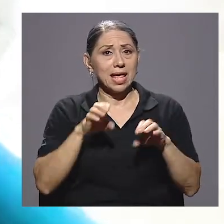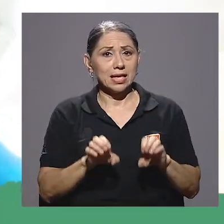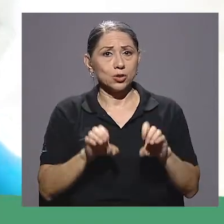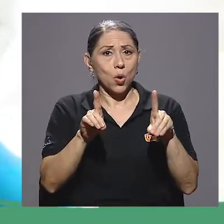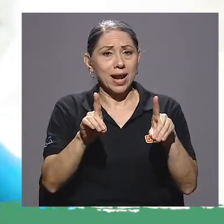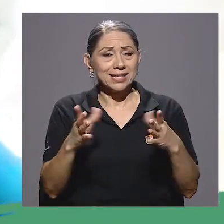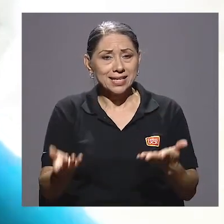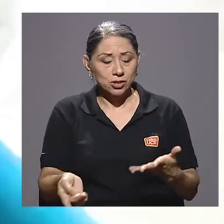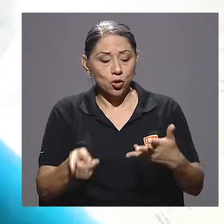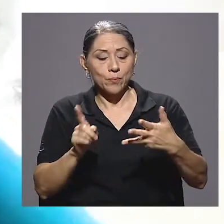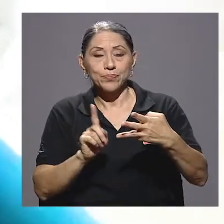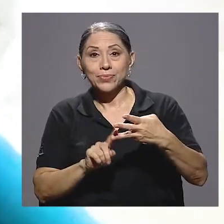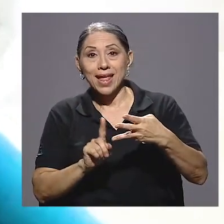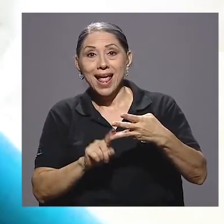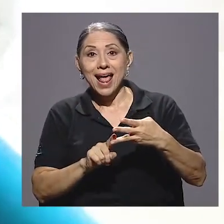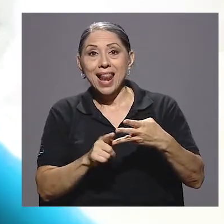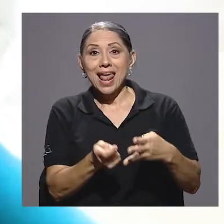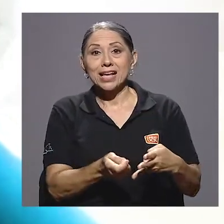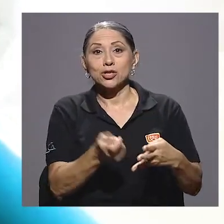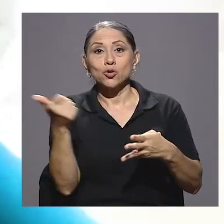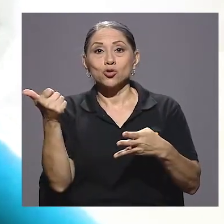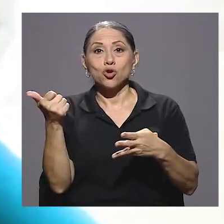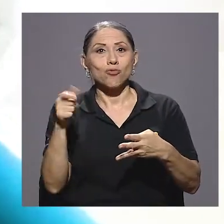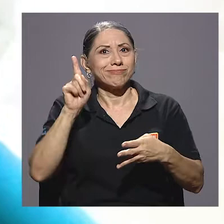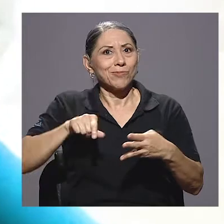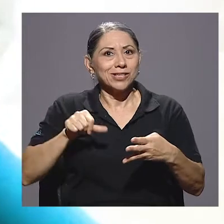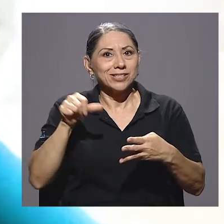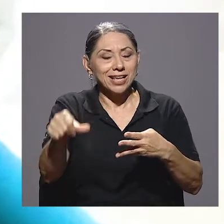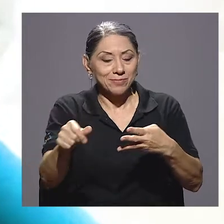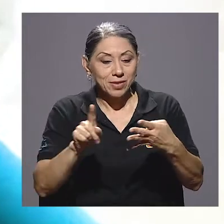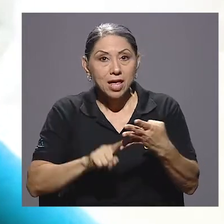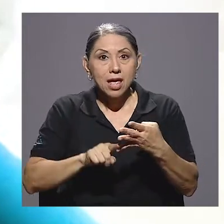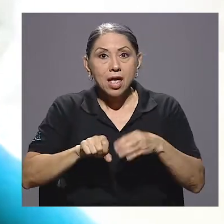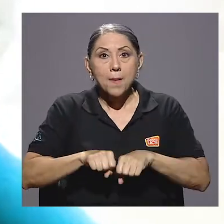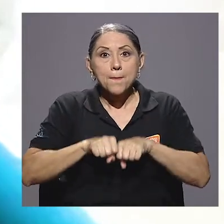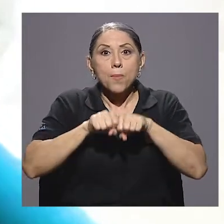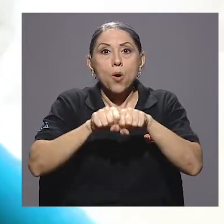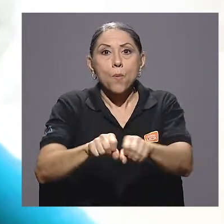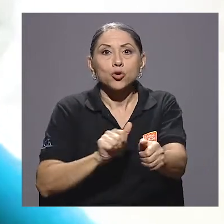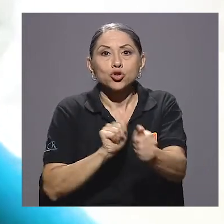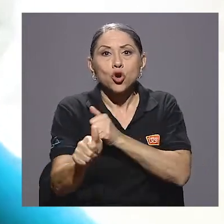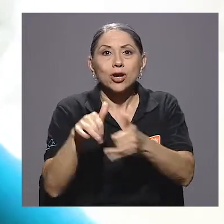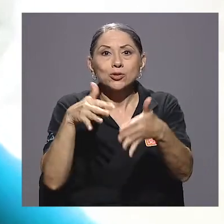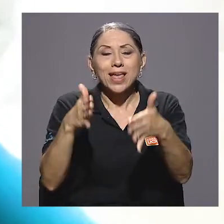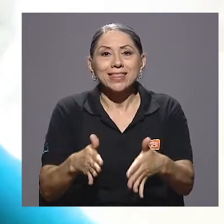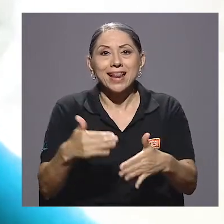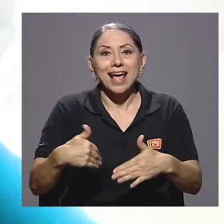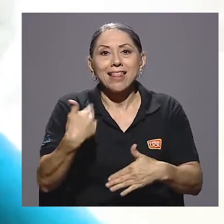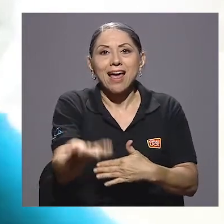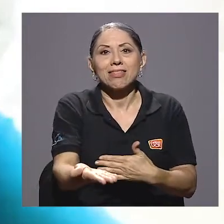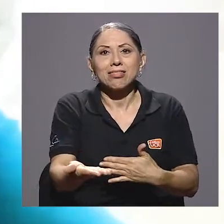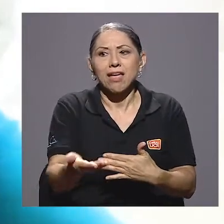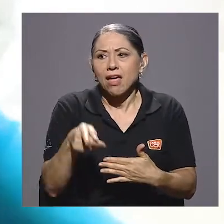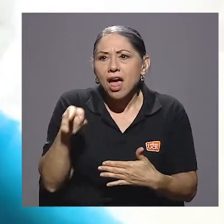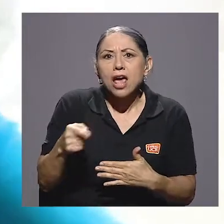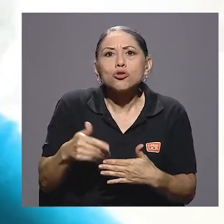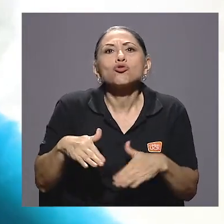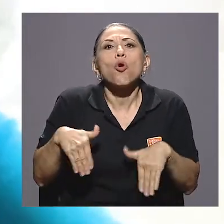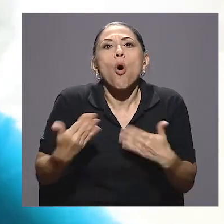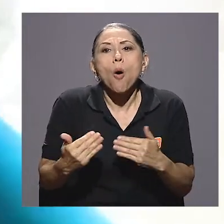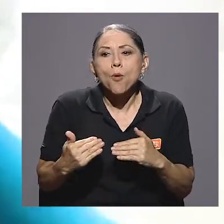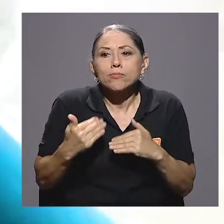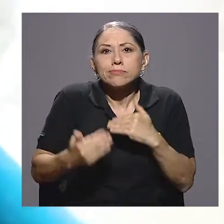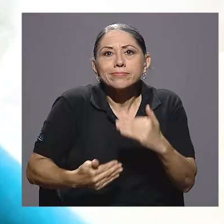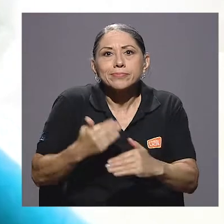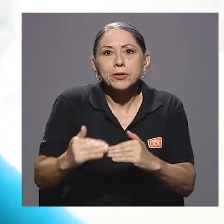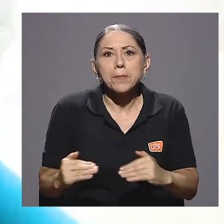escolarización, la exclusión escolar y la promoción estudiantil en adelante. ¿Qué quiere decir esto? ¿Cómo van avanzando de